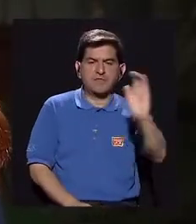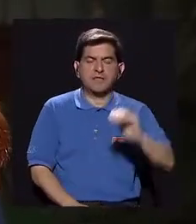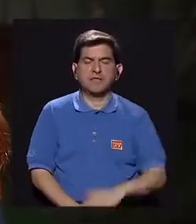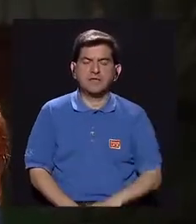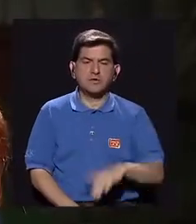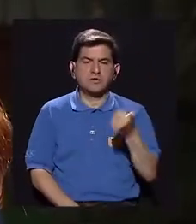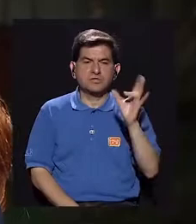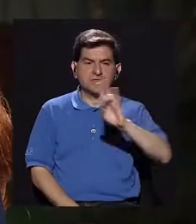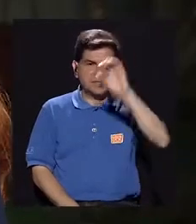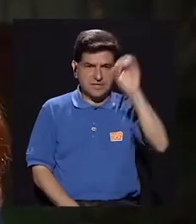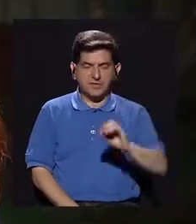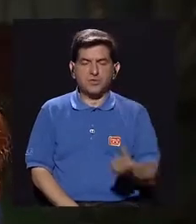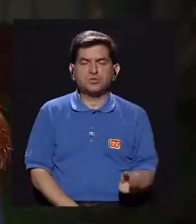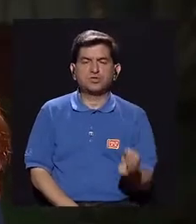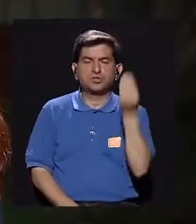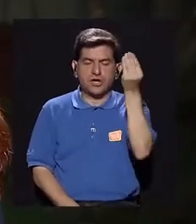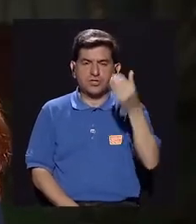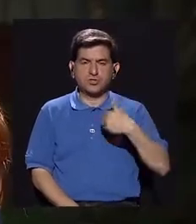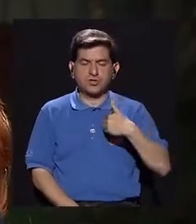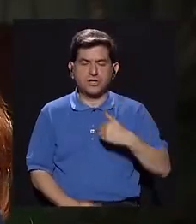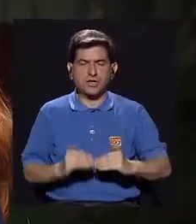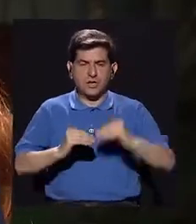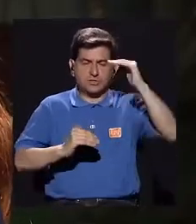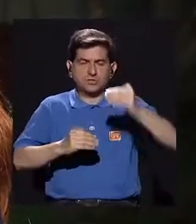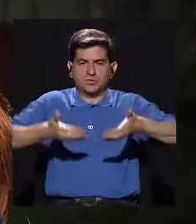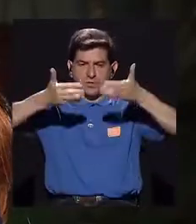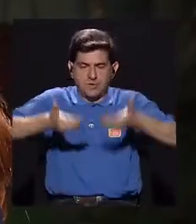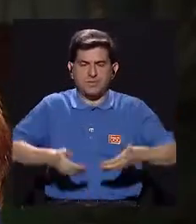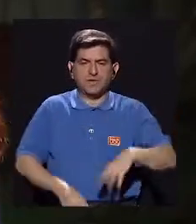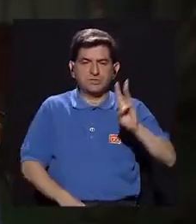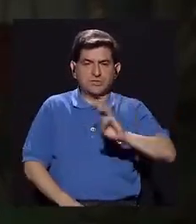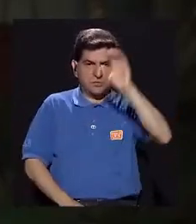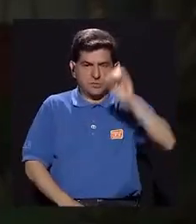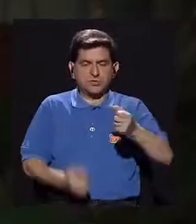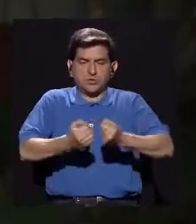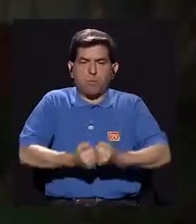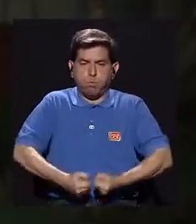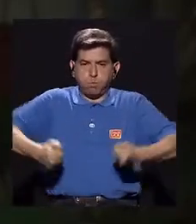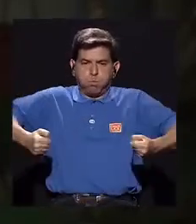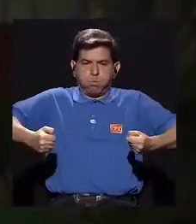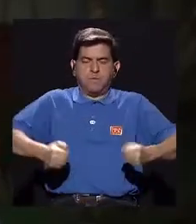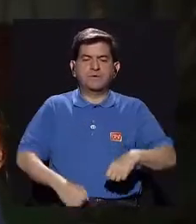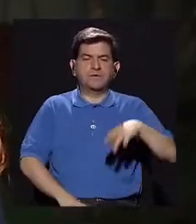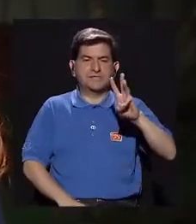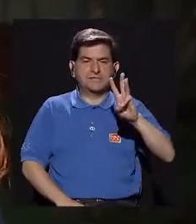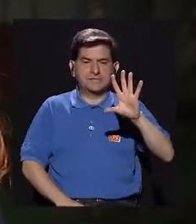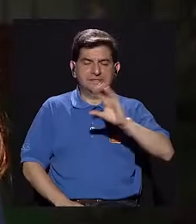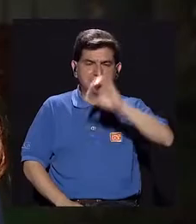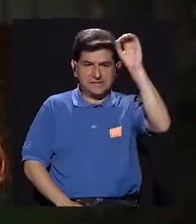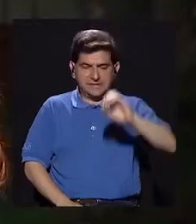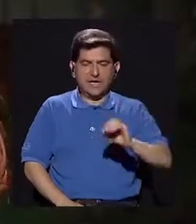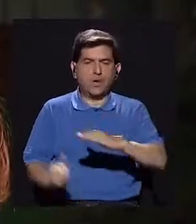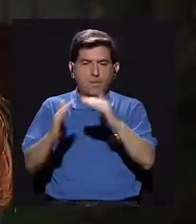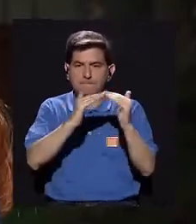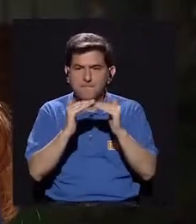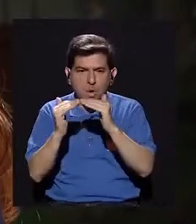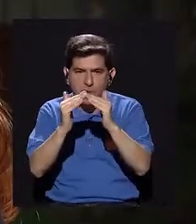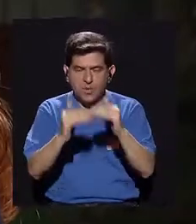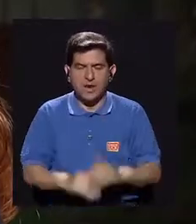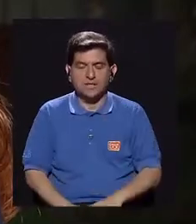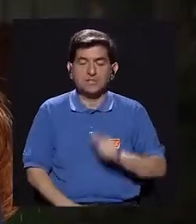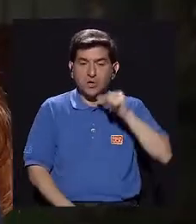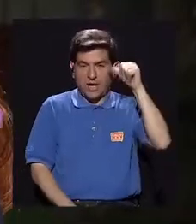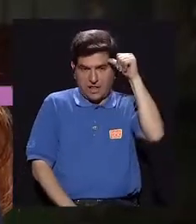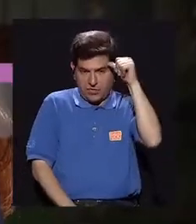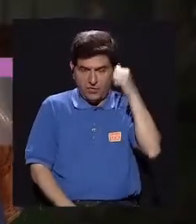niños. 17% de los adolescentes tienen sobrepeso y un 6% tiene obesidad. El 65% de la